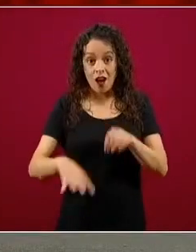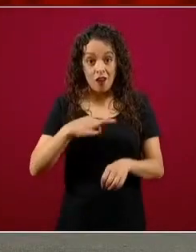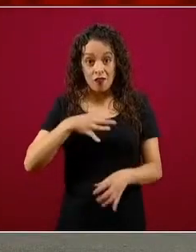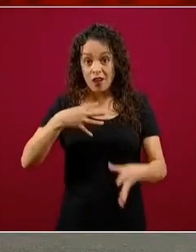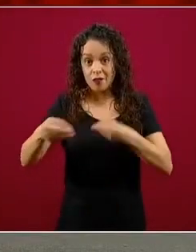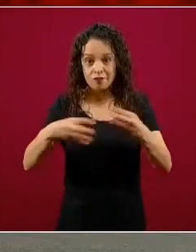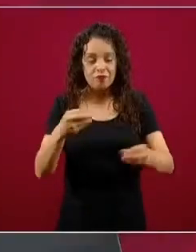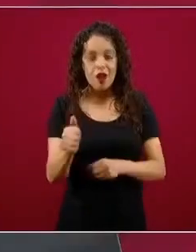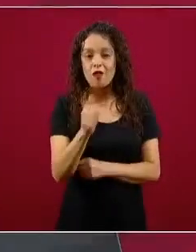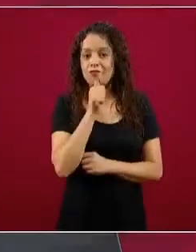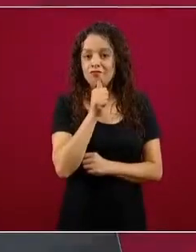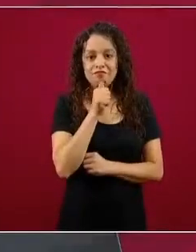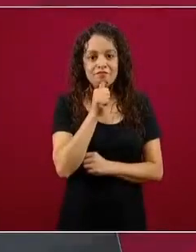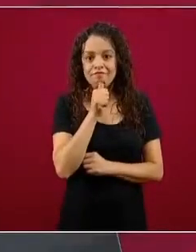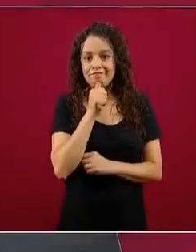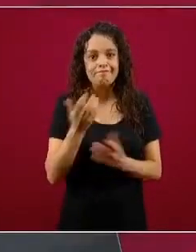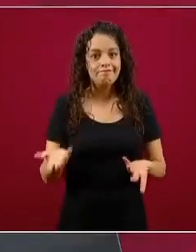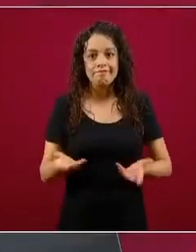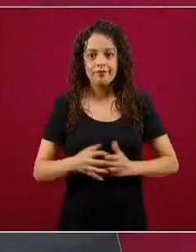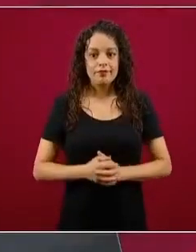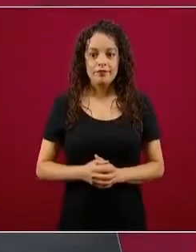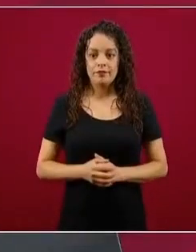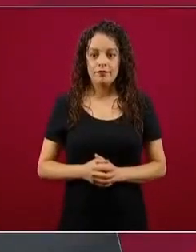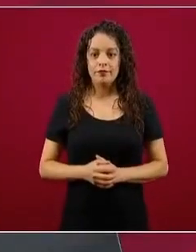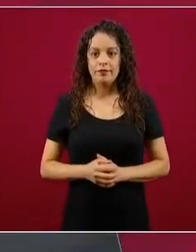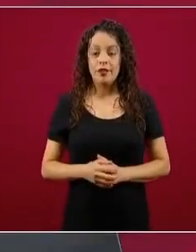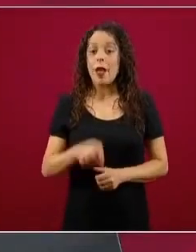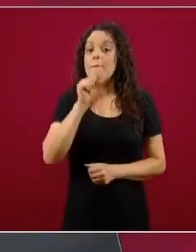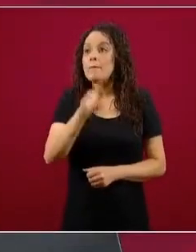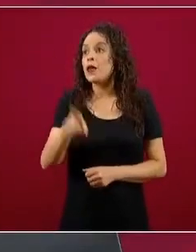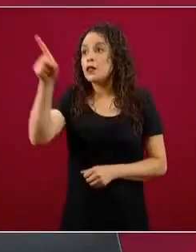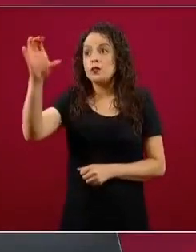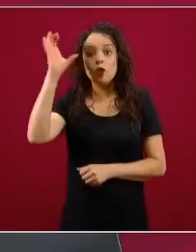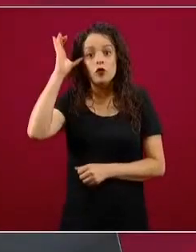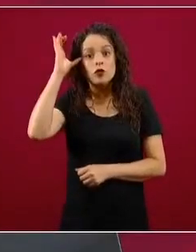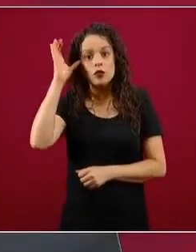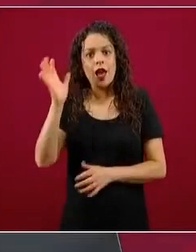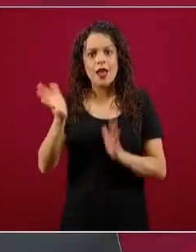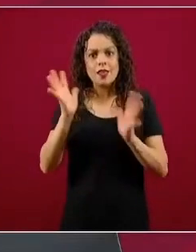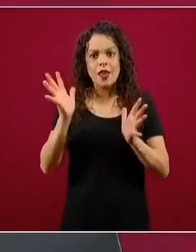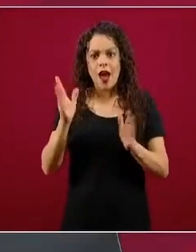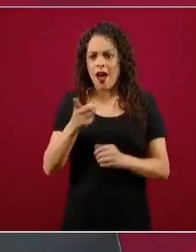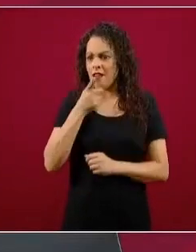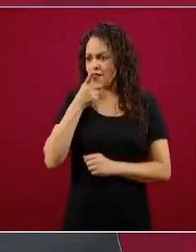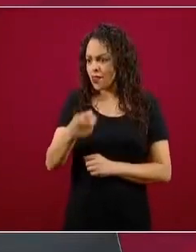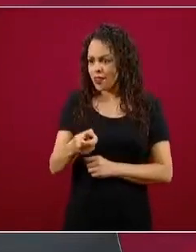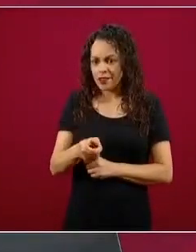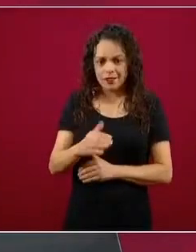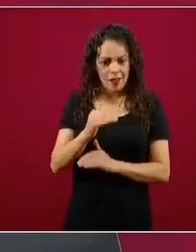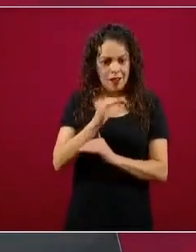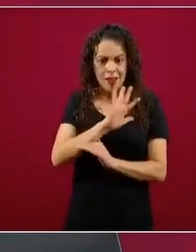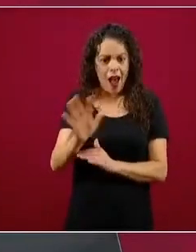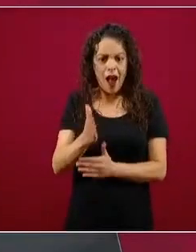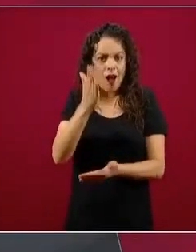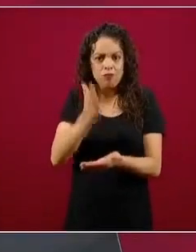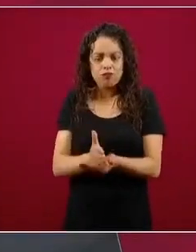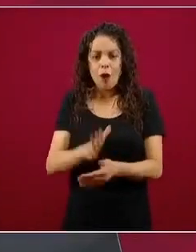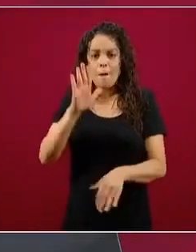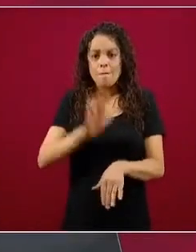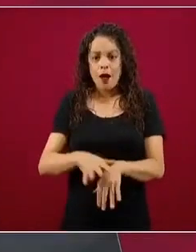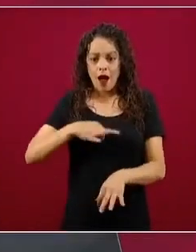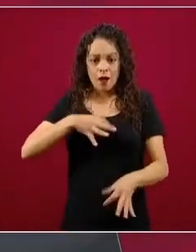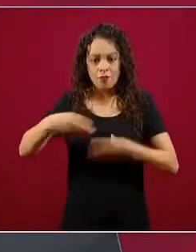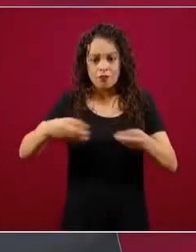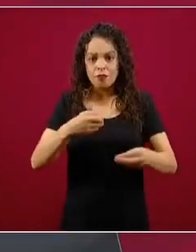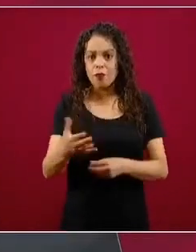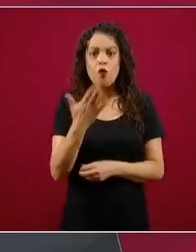terminado con su epidemia. China mismo, que había logrado ya suspender la transmisión, tiene ahora un